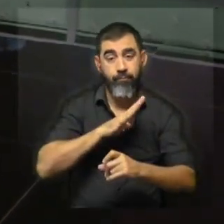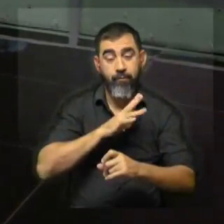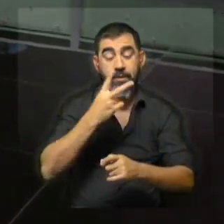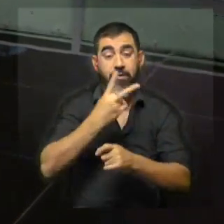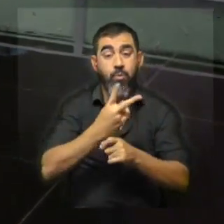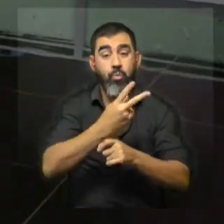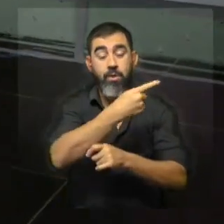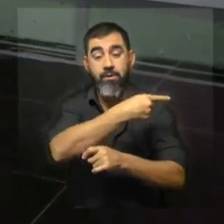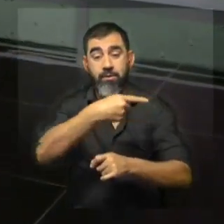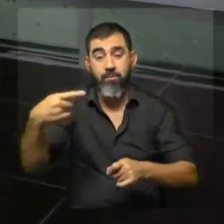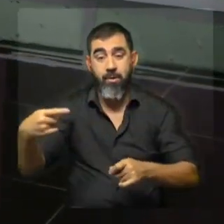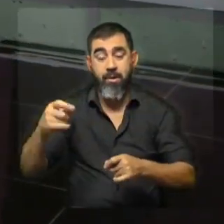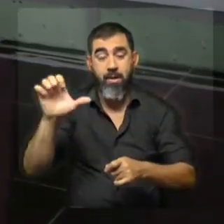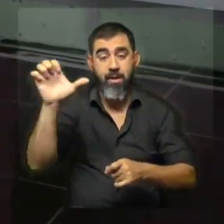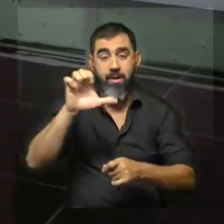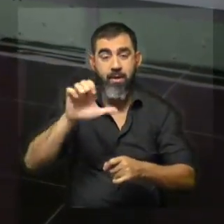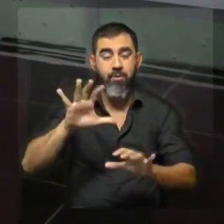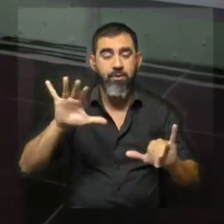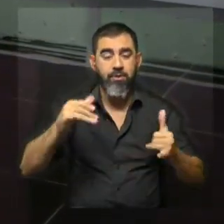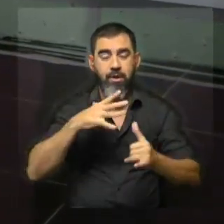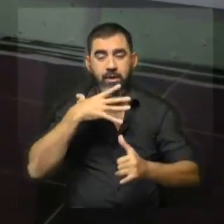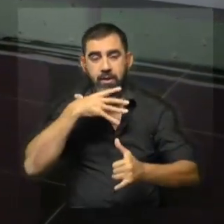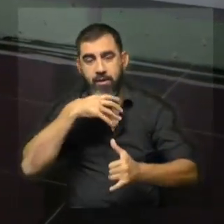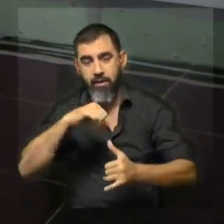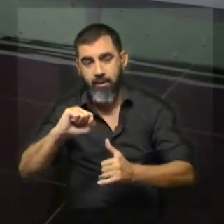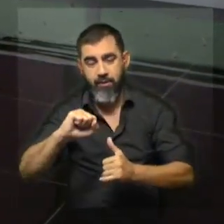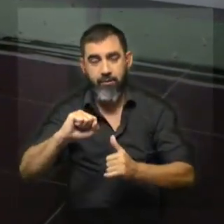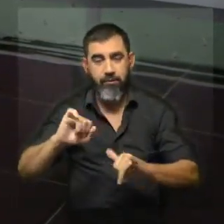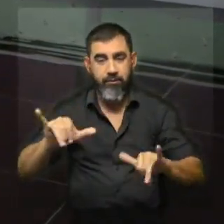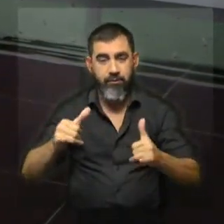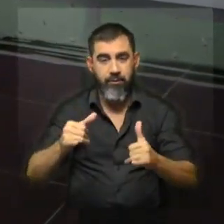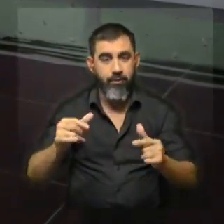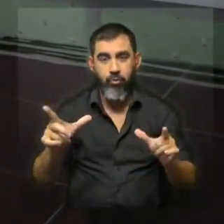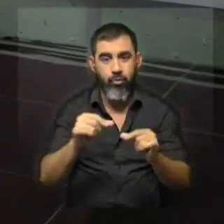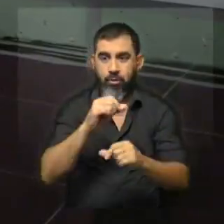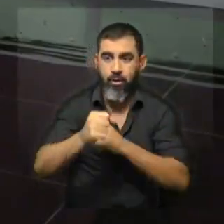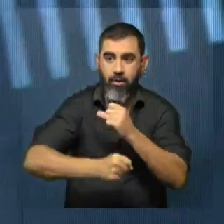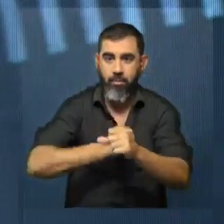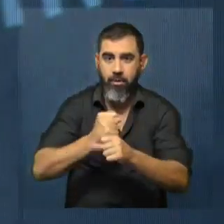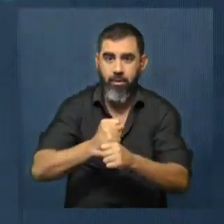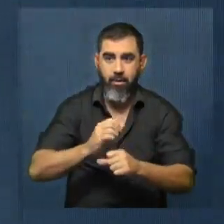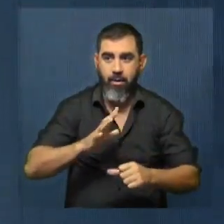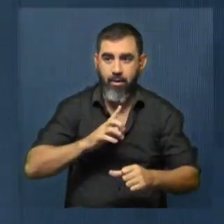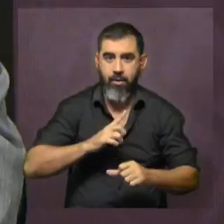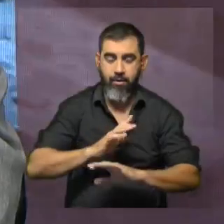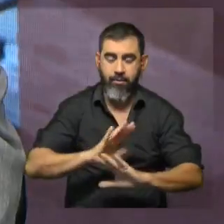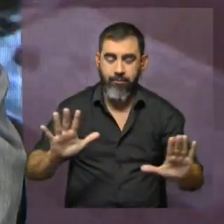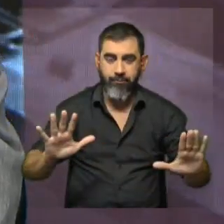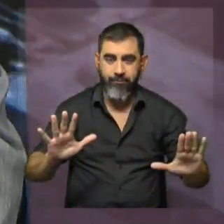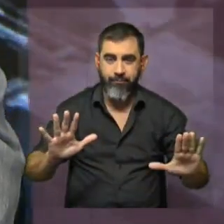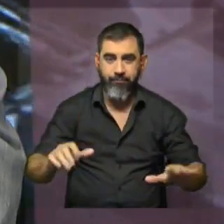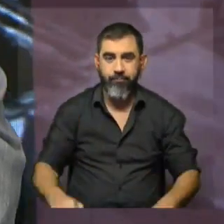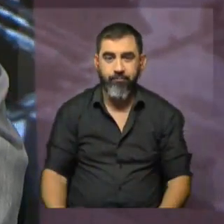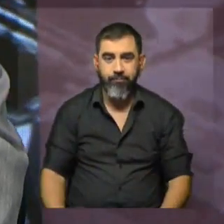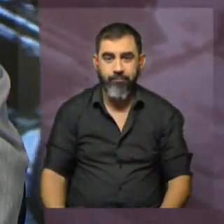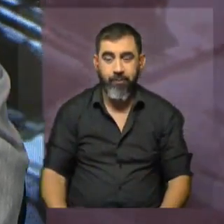semana. Es verdad, sí, sí. Pasaron los reyes, y así, ya no se termina más este año, Tremendo. No, pero ya dentro de poco